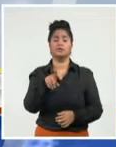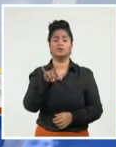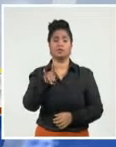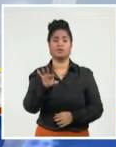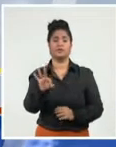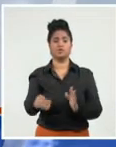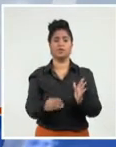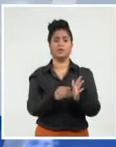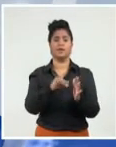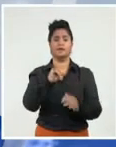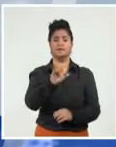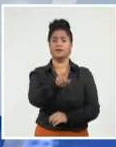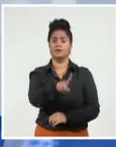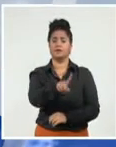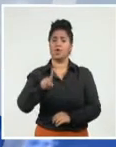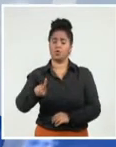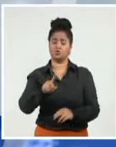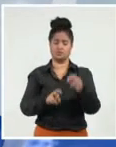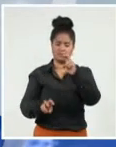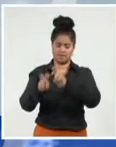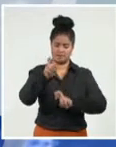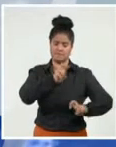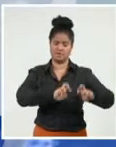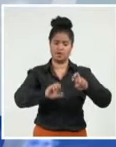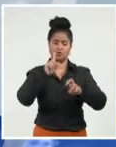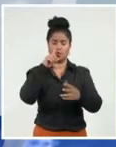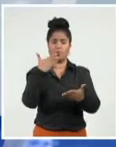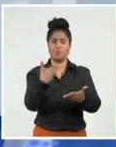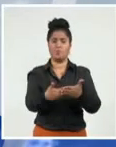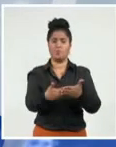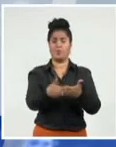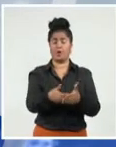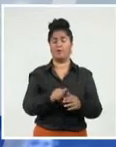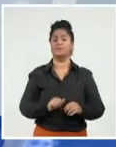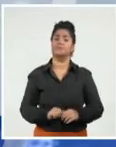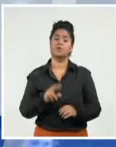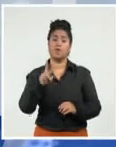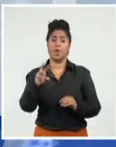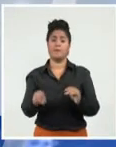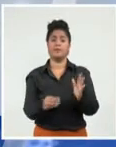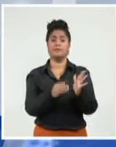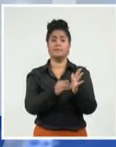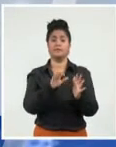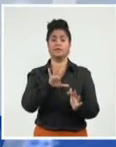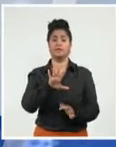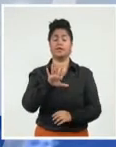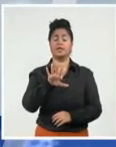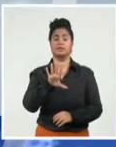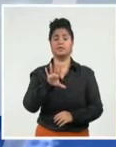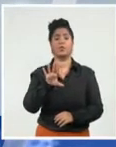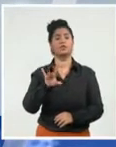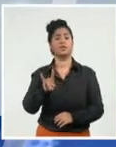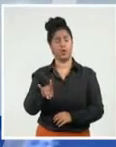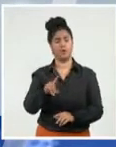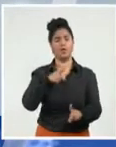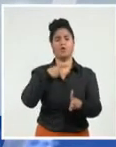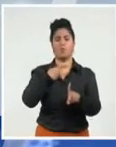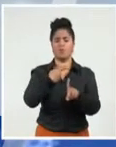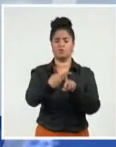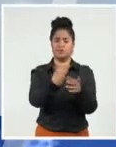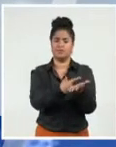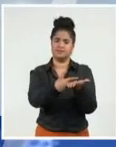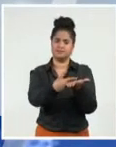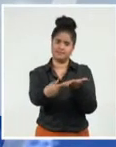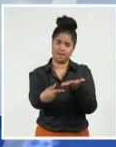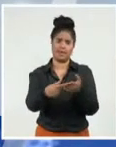198.611 muestras para el diagnóstico de la enfermedad y 20.559 resultaron positivas en la semana. Se lamenta